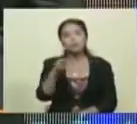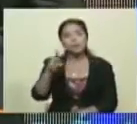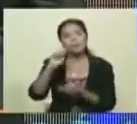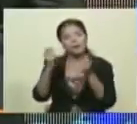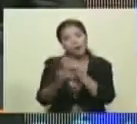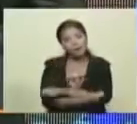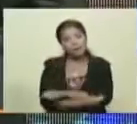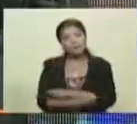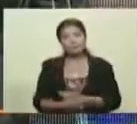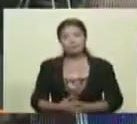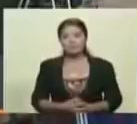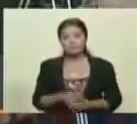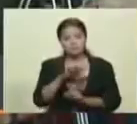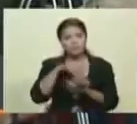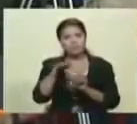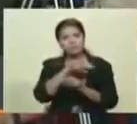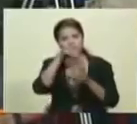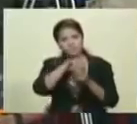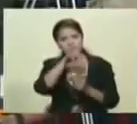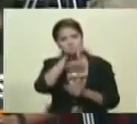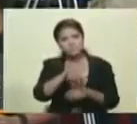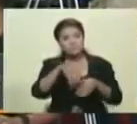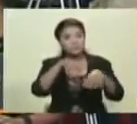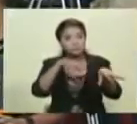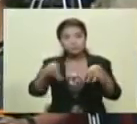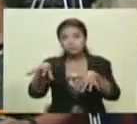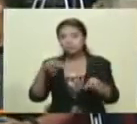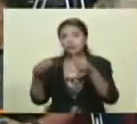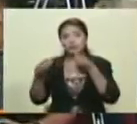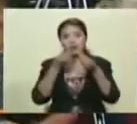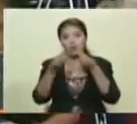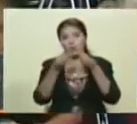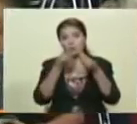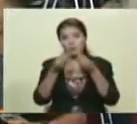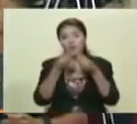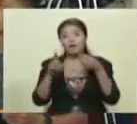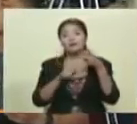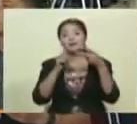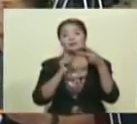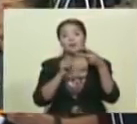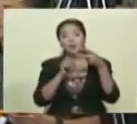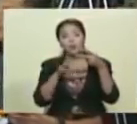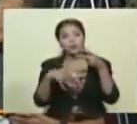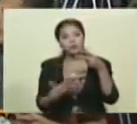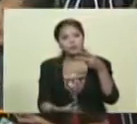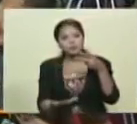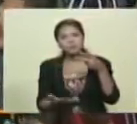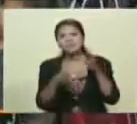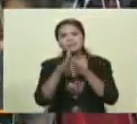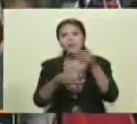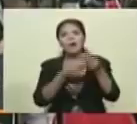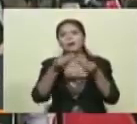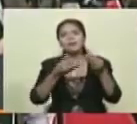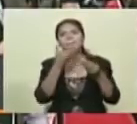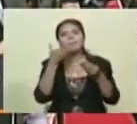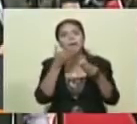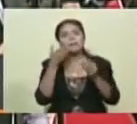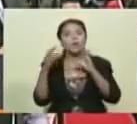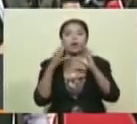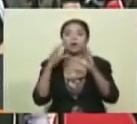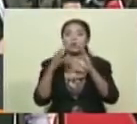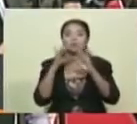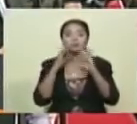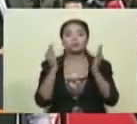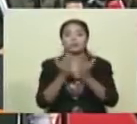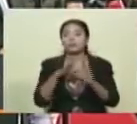modificar la situación interna, la distribución de la comida? Y la segunda es, ¿qué van a hacer para mejorar la comunicación global